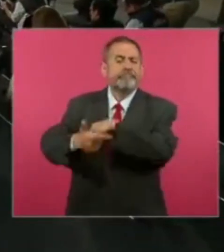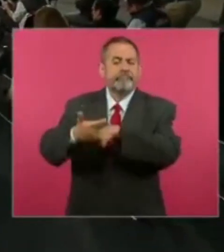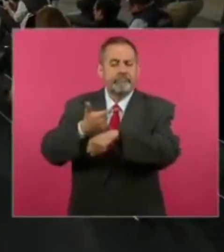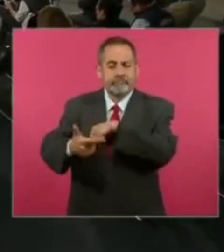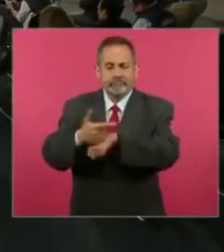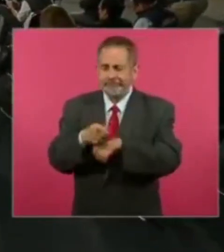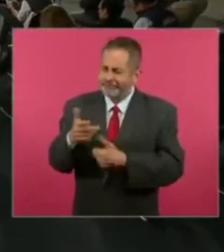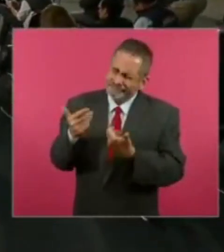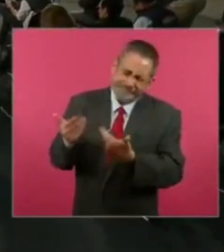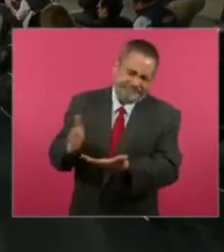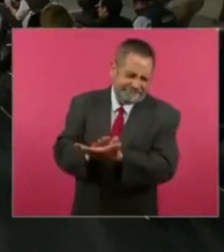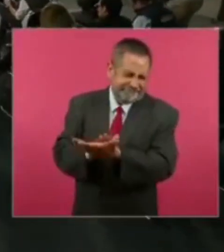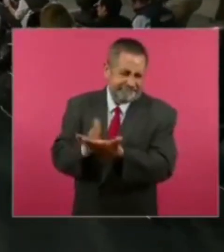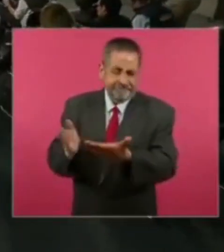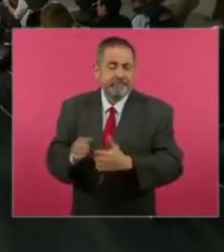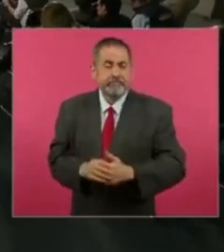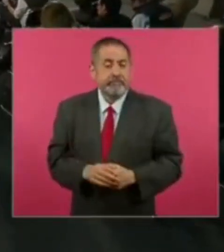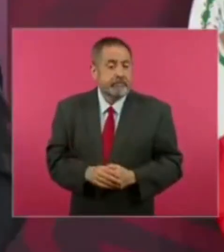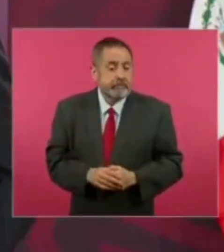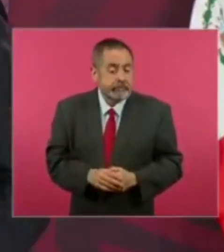Guatemala, porque